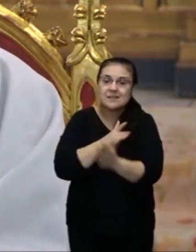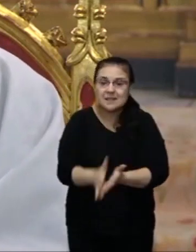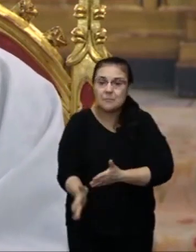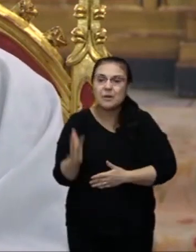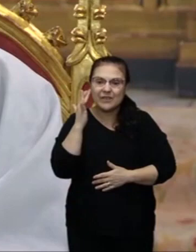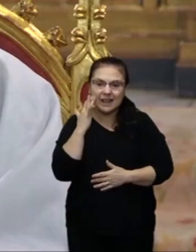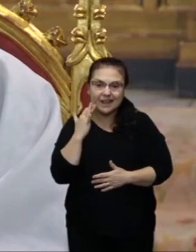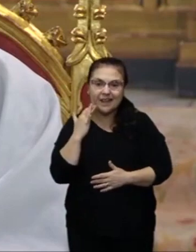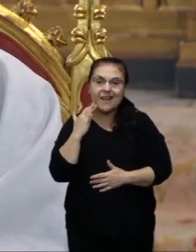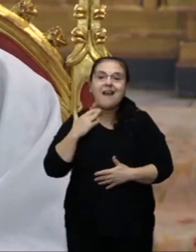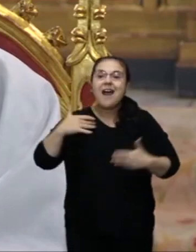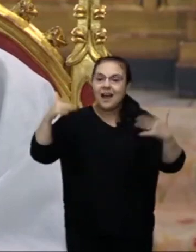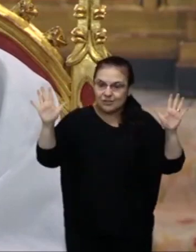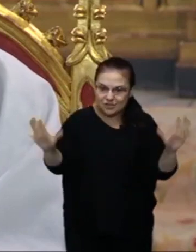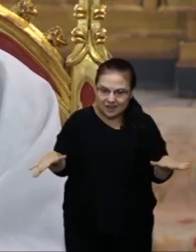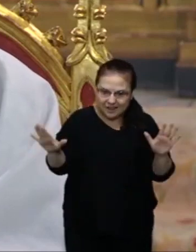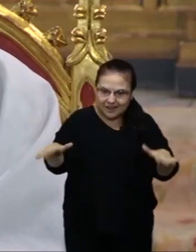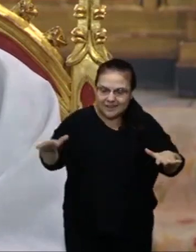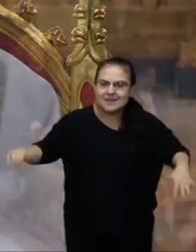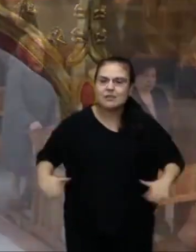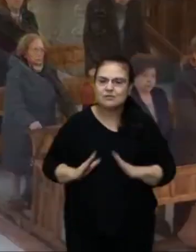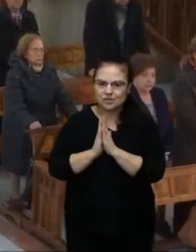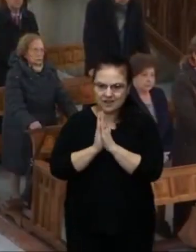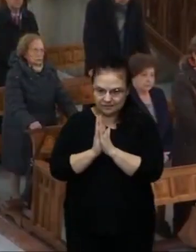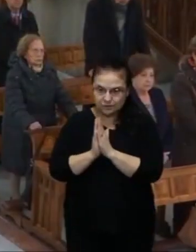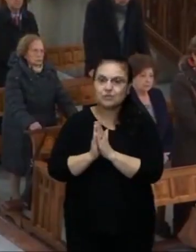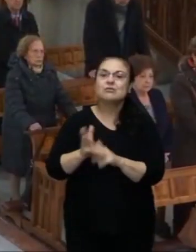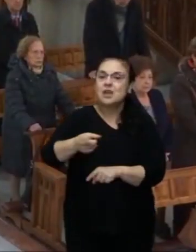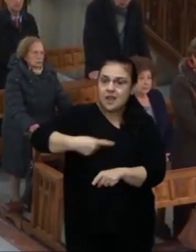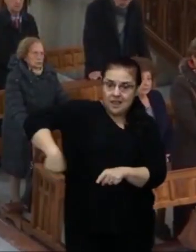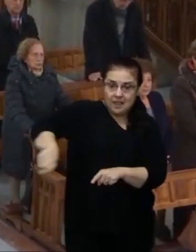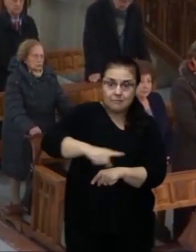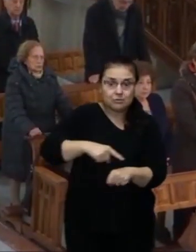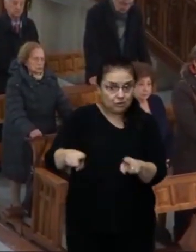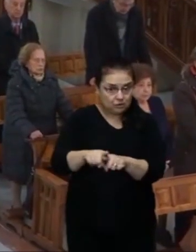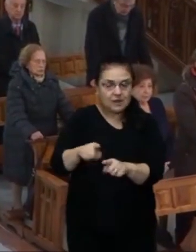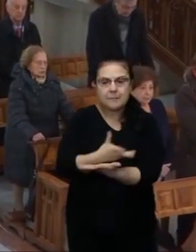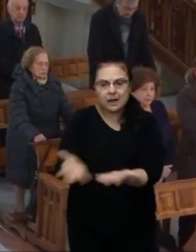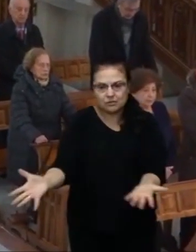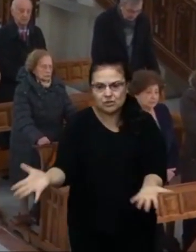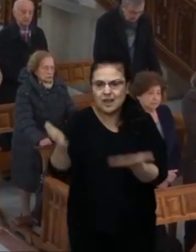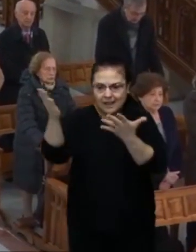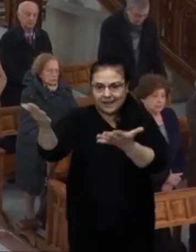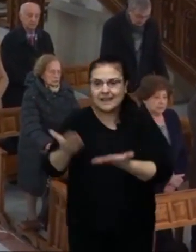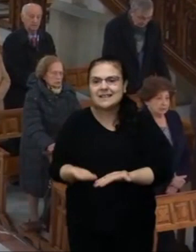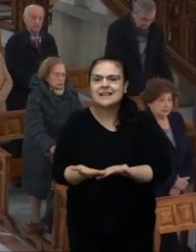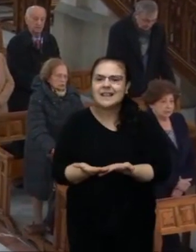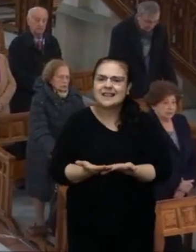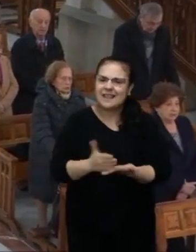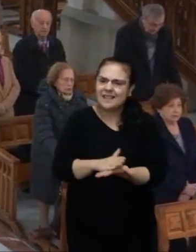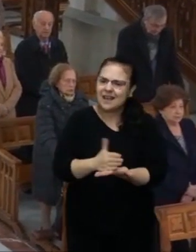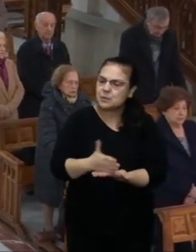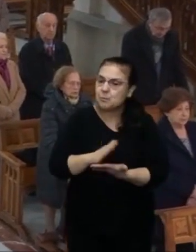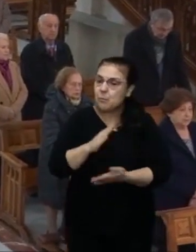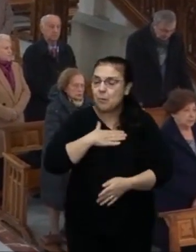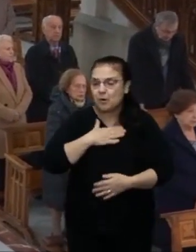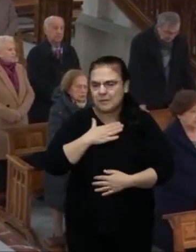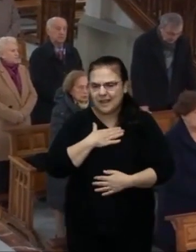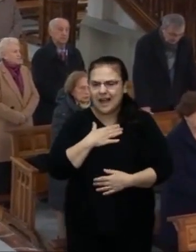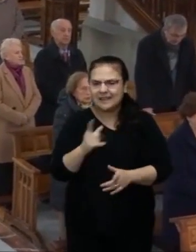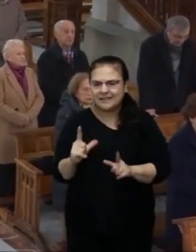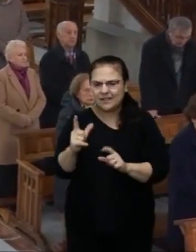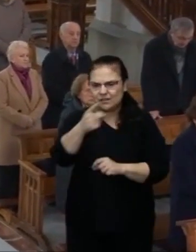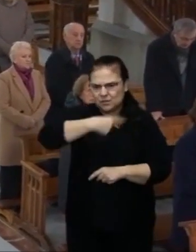María, siempre Virgen, a los ángeles, a los santos y a vosotros, hermanos, que intercedáis por